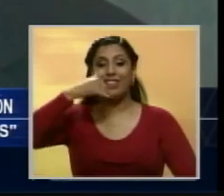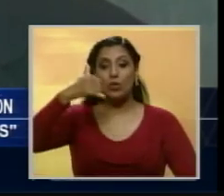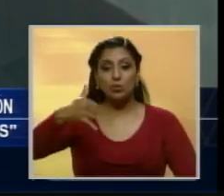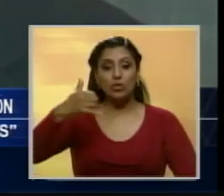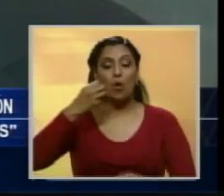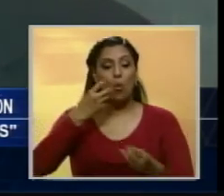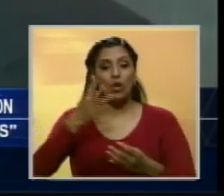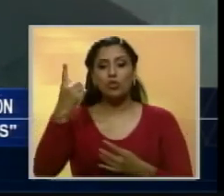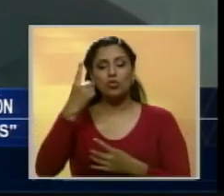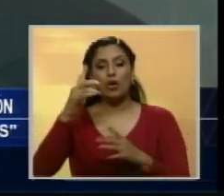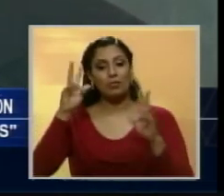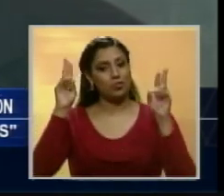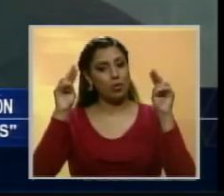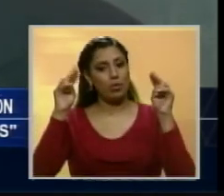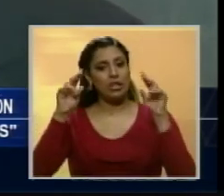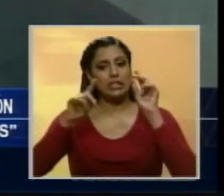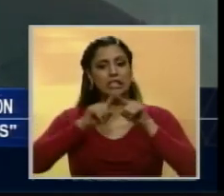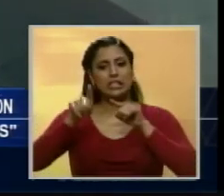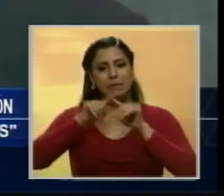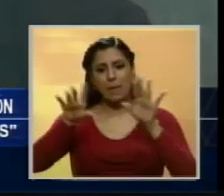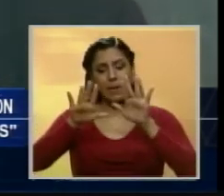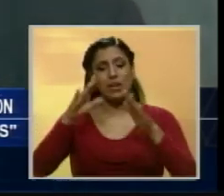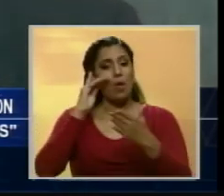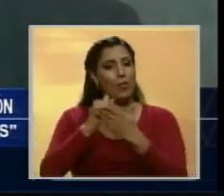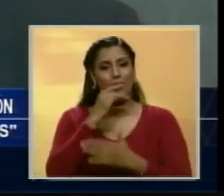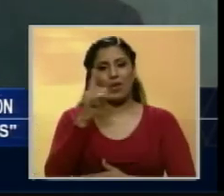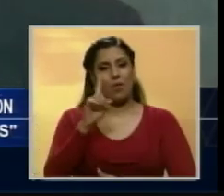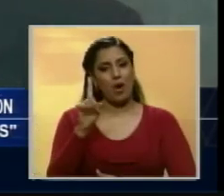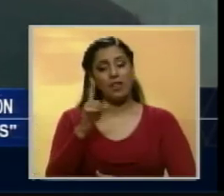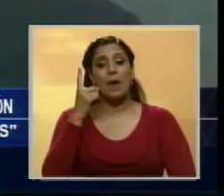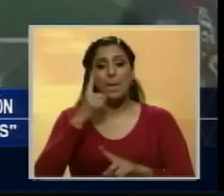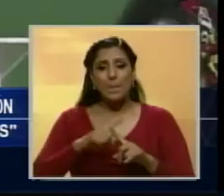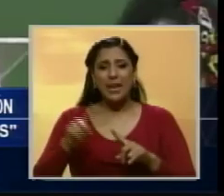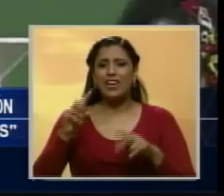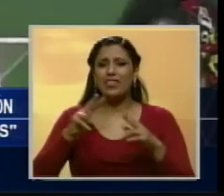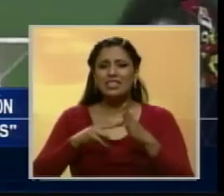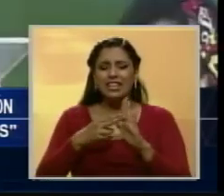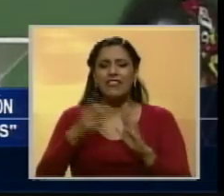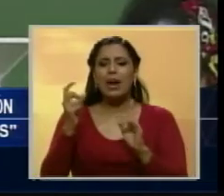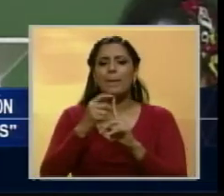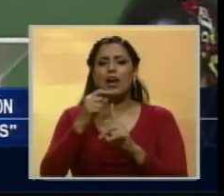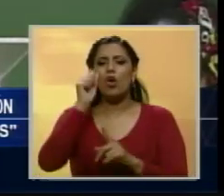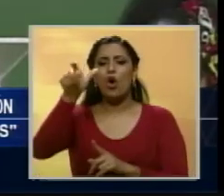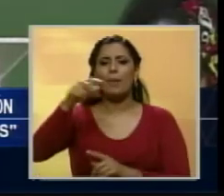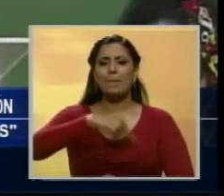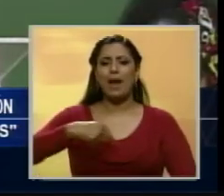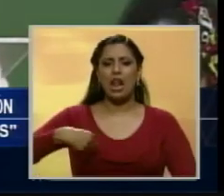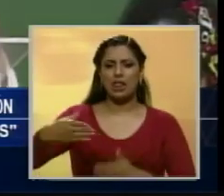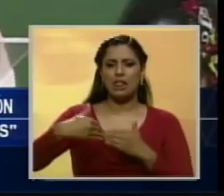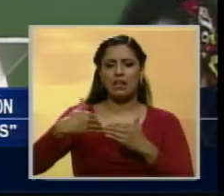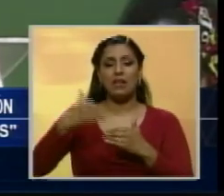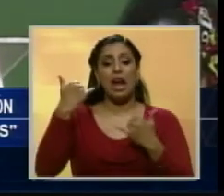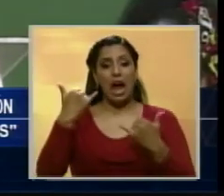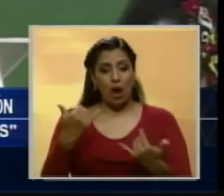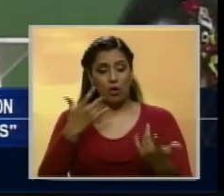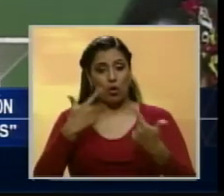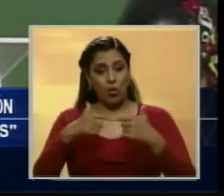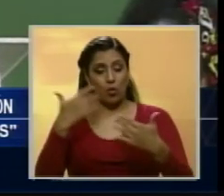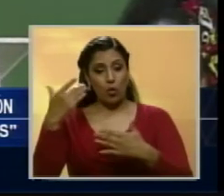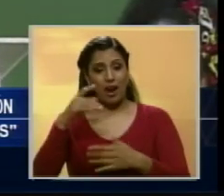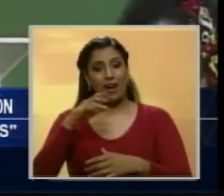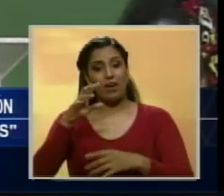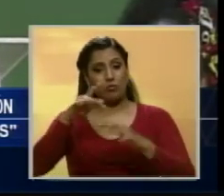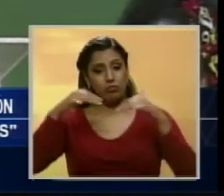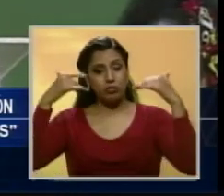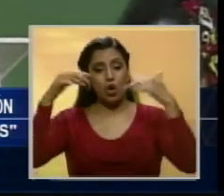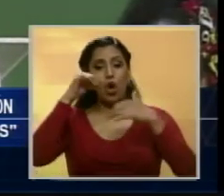indica solo suposiciones e hipótesis sin pruebas y se basa únicamente en la palabra de un criminal, en alusión al senador